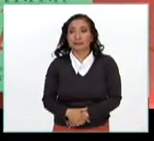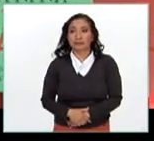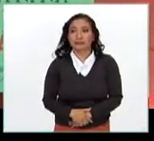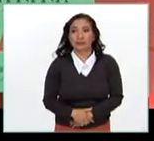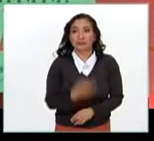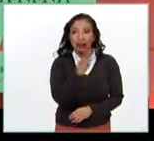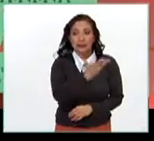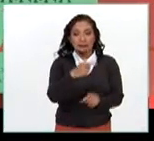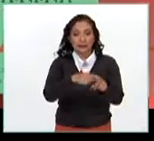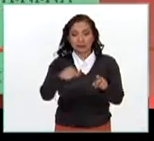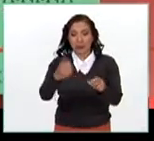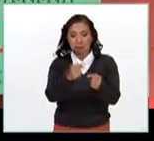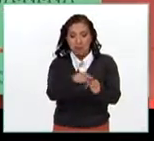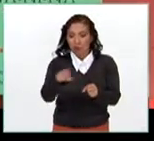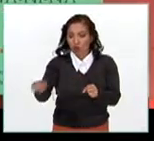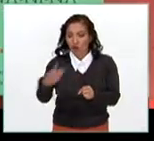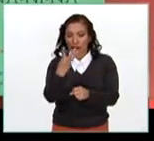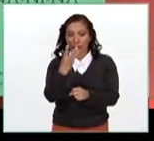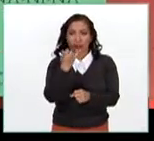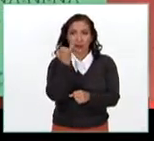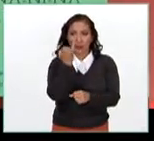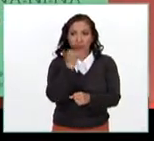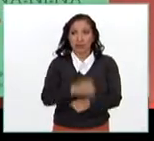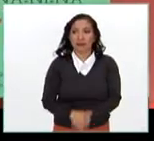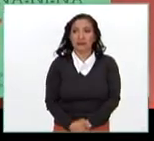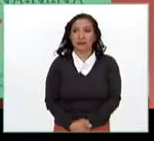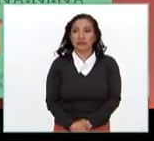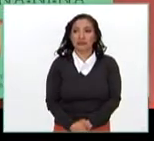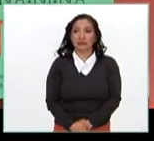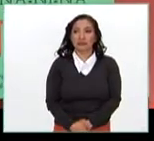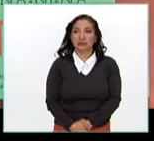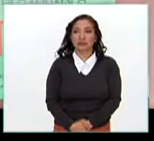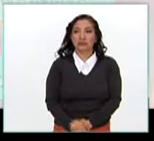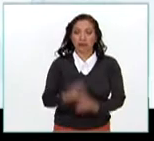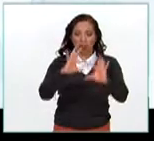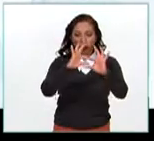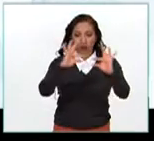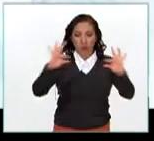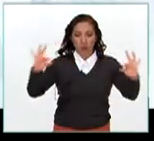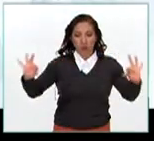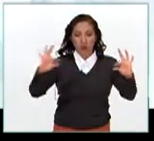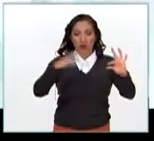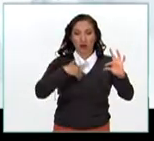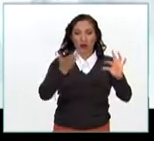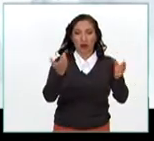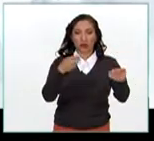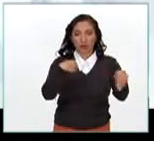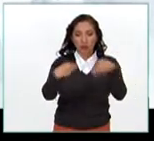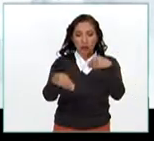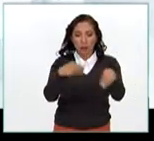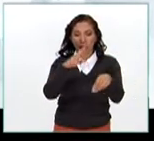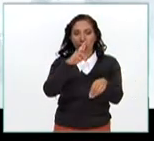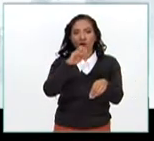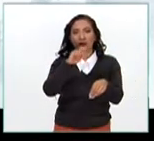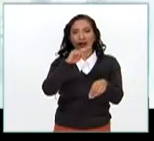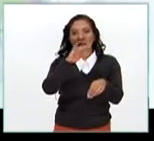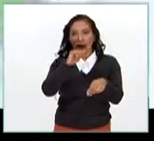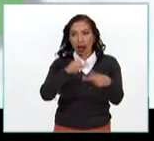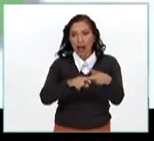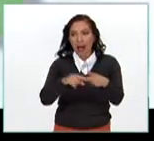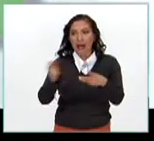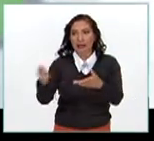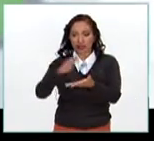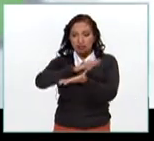aquí. Bueno, y se ve también, bueno, este es pasta suave. Esta es rústica, Ajá. esta